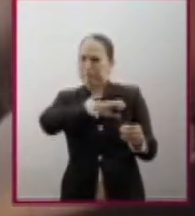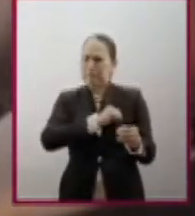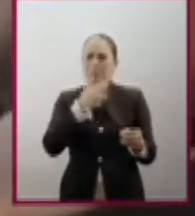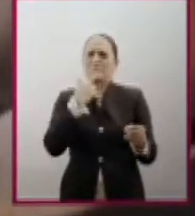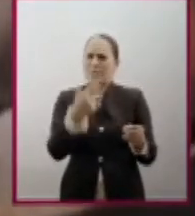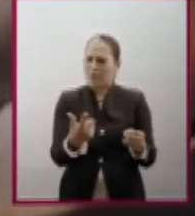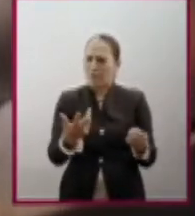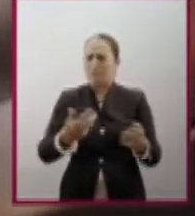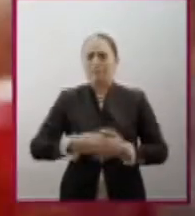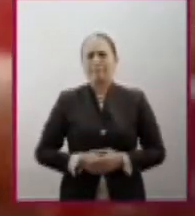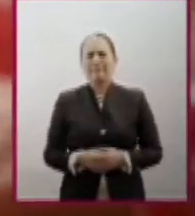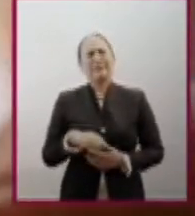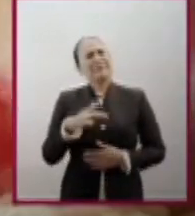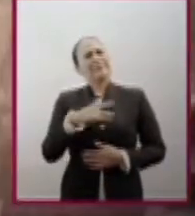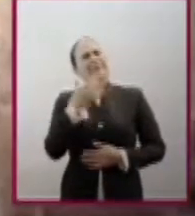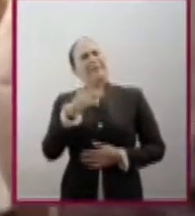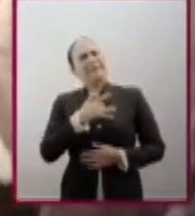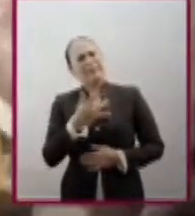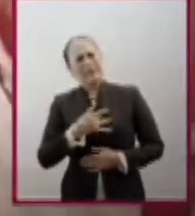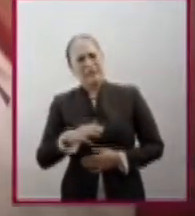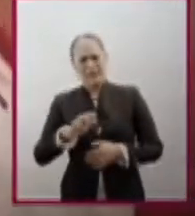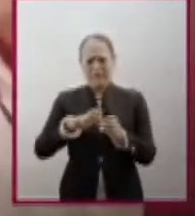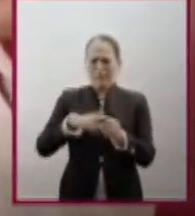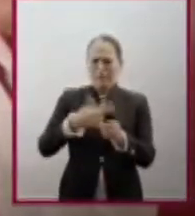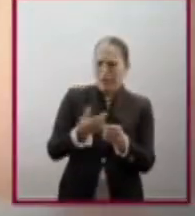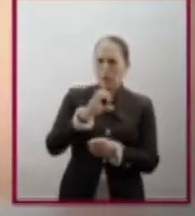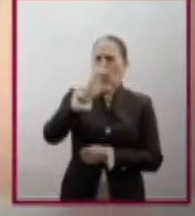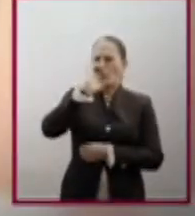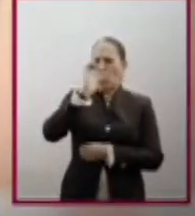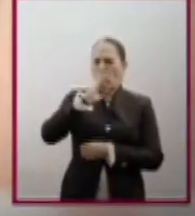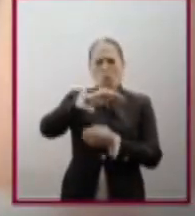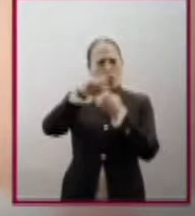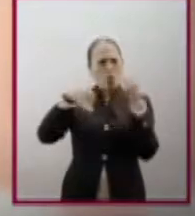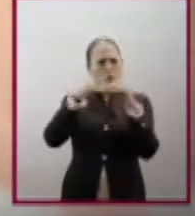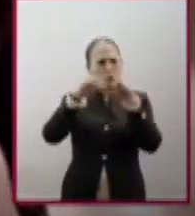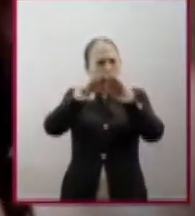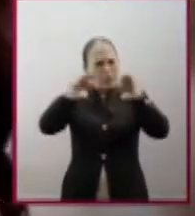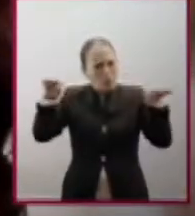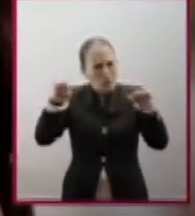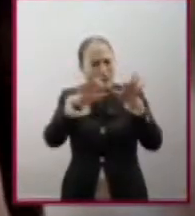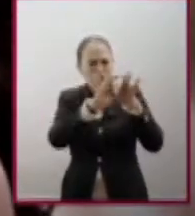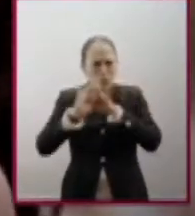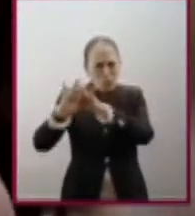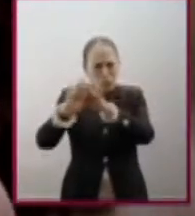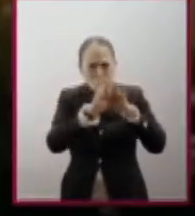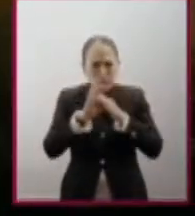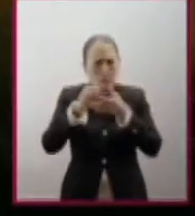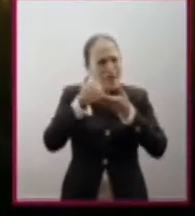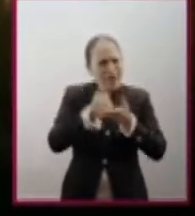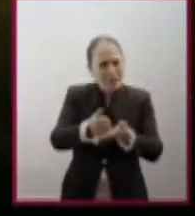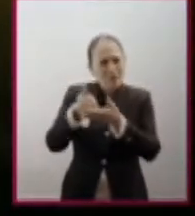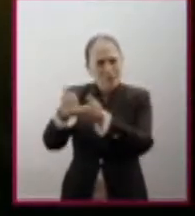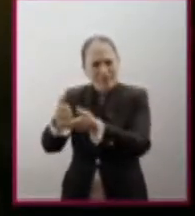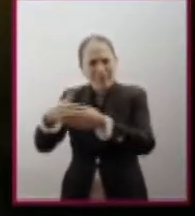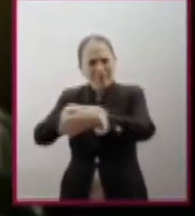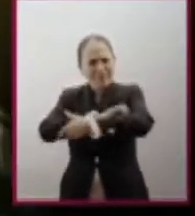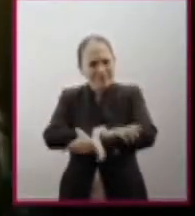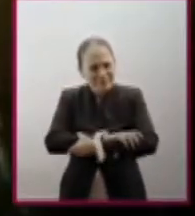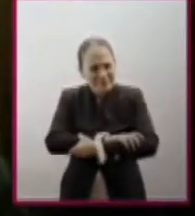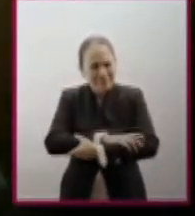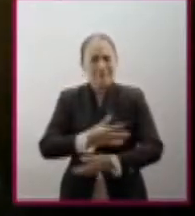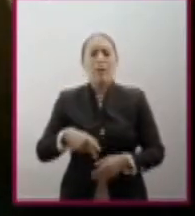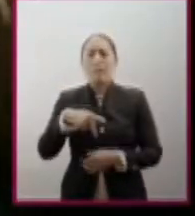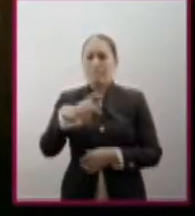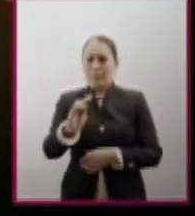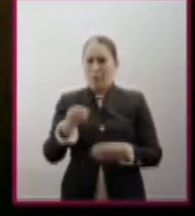que beber esta soda nos hace sentir que todos somos iguales, que estamos juntos y somos solidarios. Pero al dar un